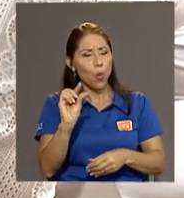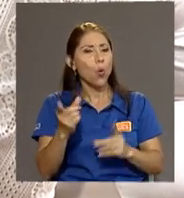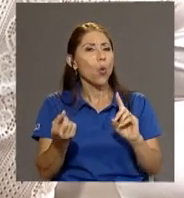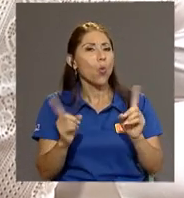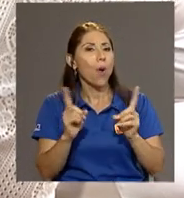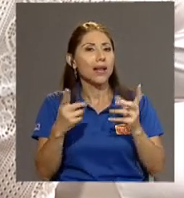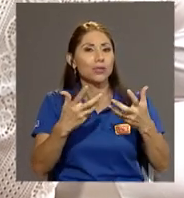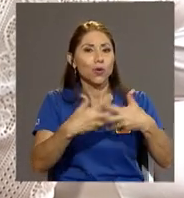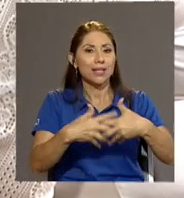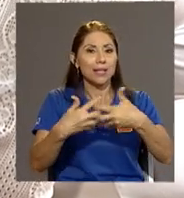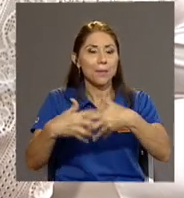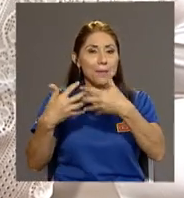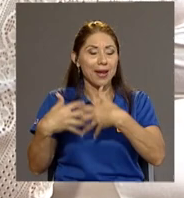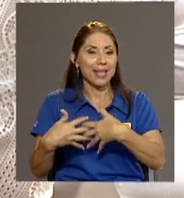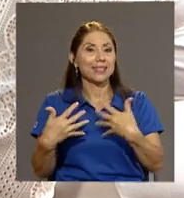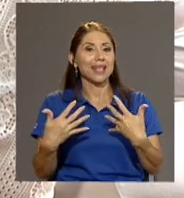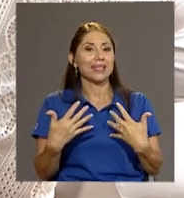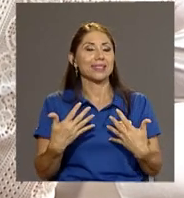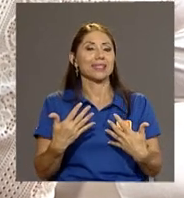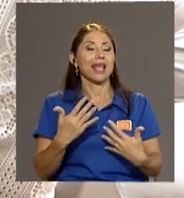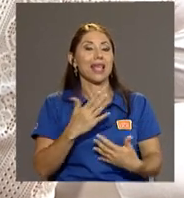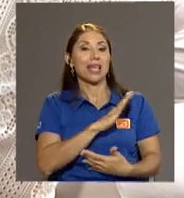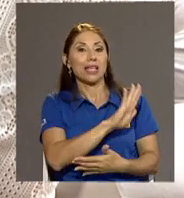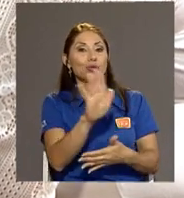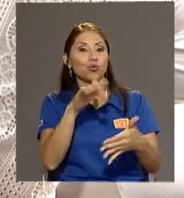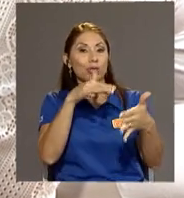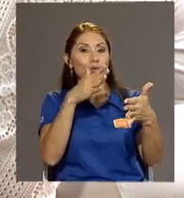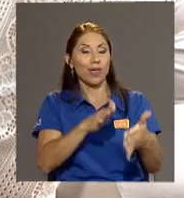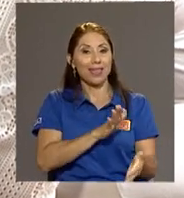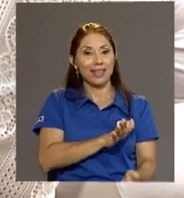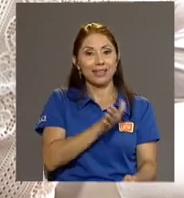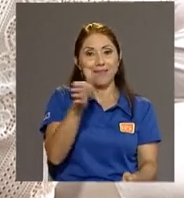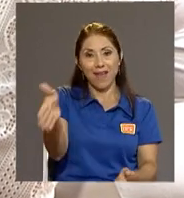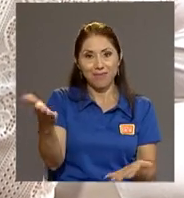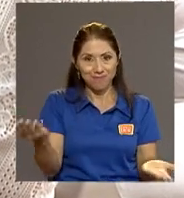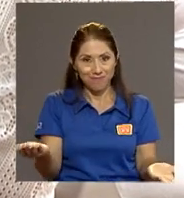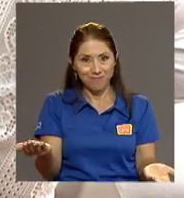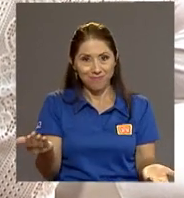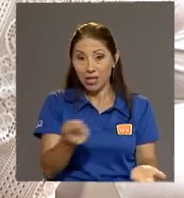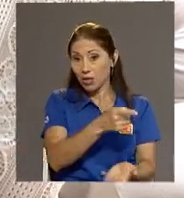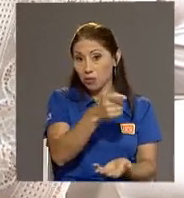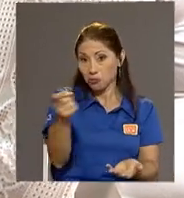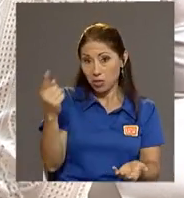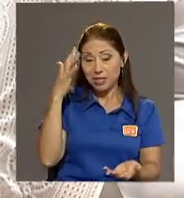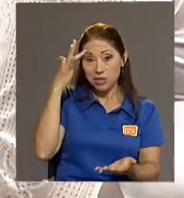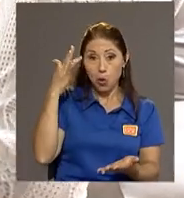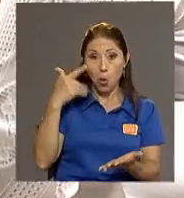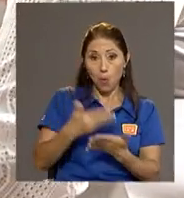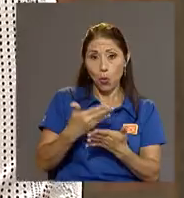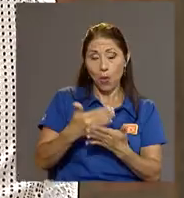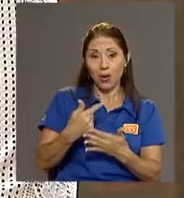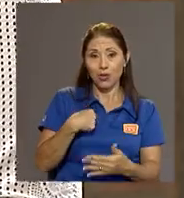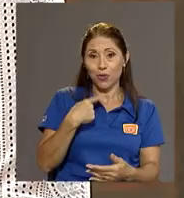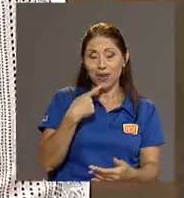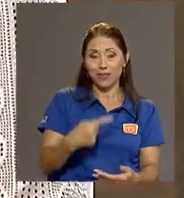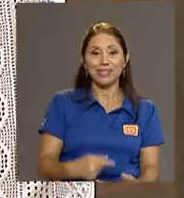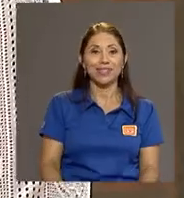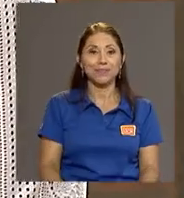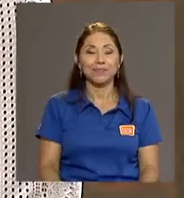cuáles son las empresas a las que sus estudiantes van, y las amigas y amigos creo que van a comprobar lo que acabo de decir.